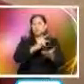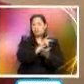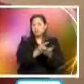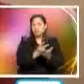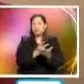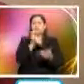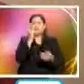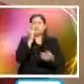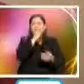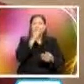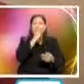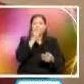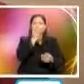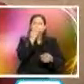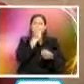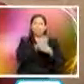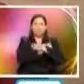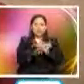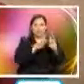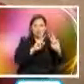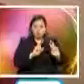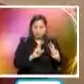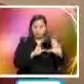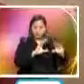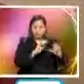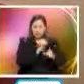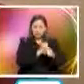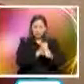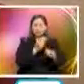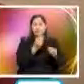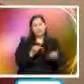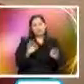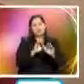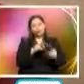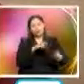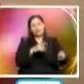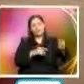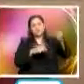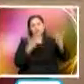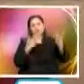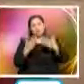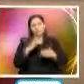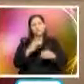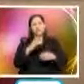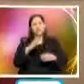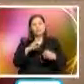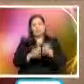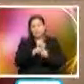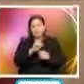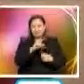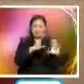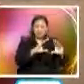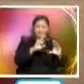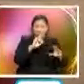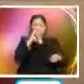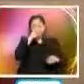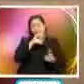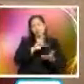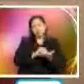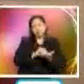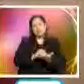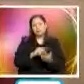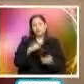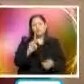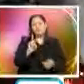pues pedagógicos de educación. También es como muy importante porque es a donde también tenemos muchos problemas aún. Y pues es